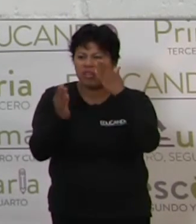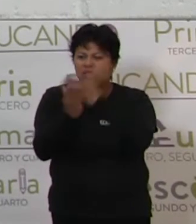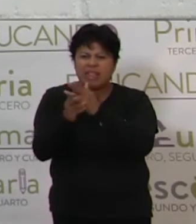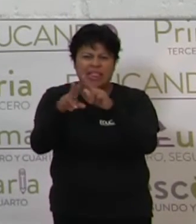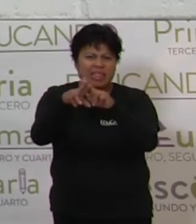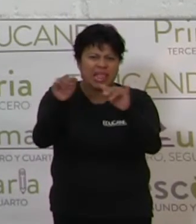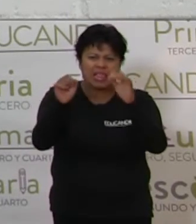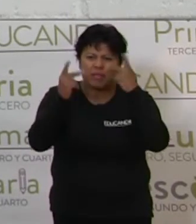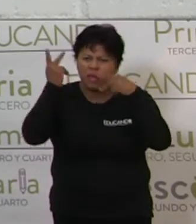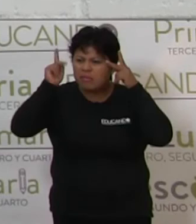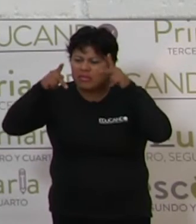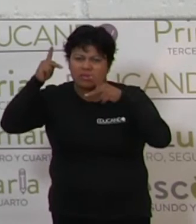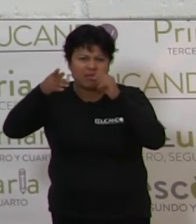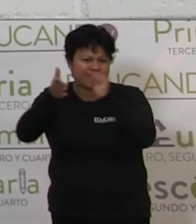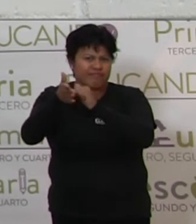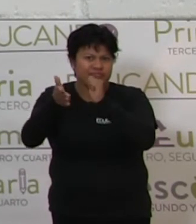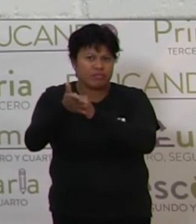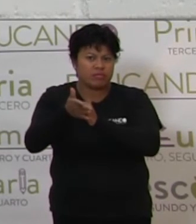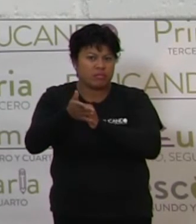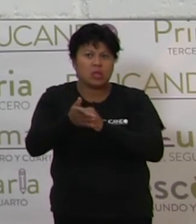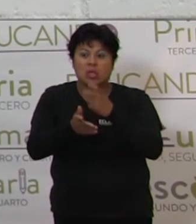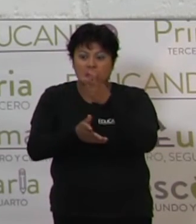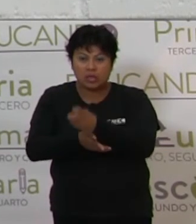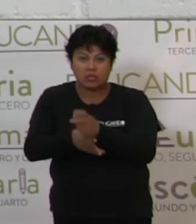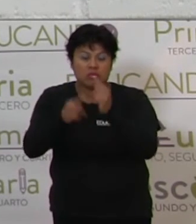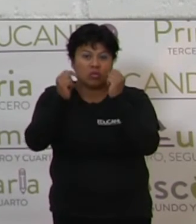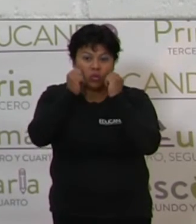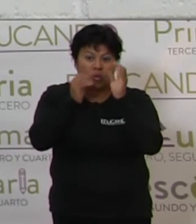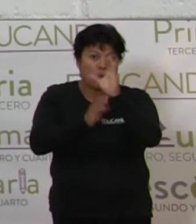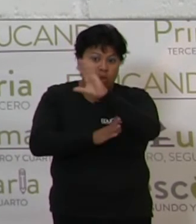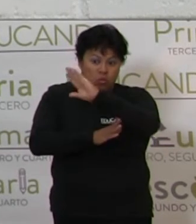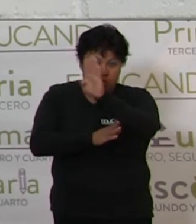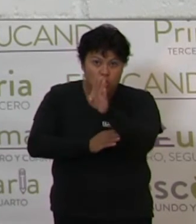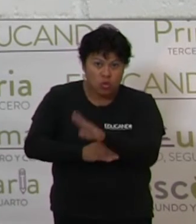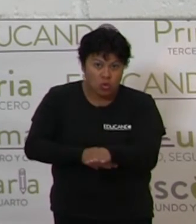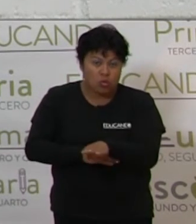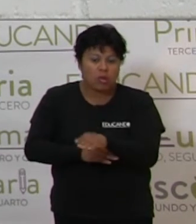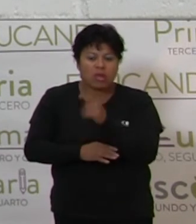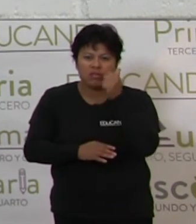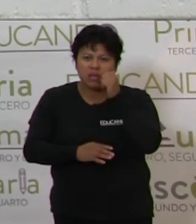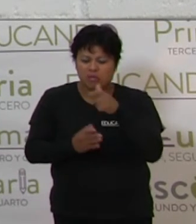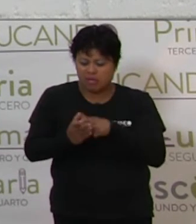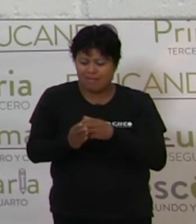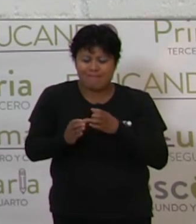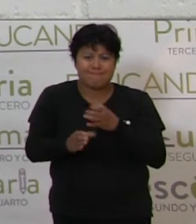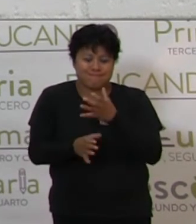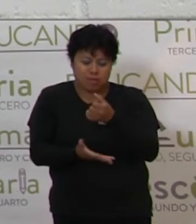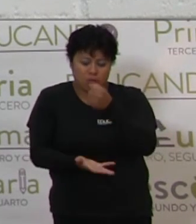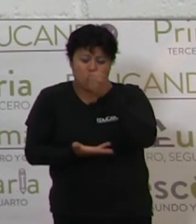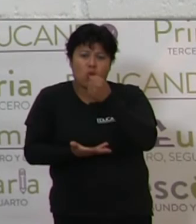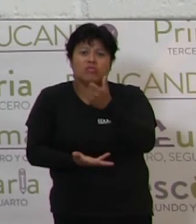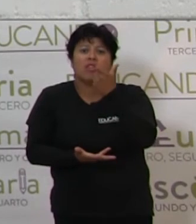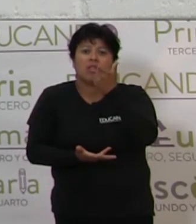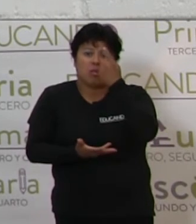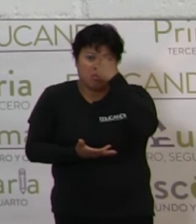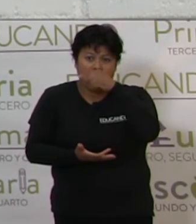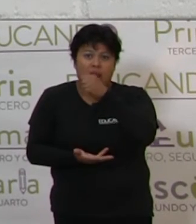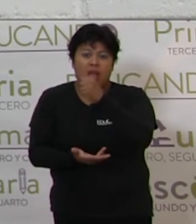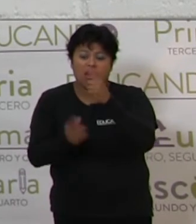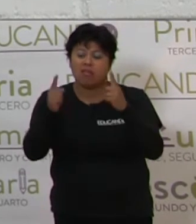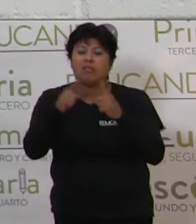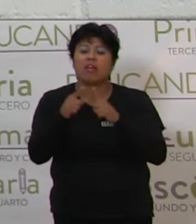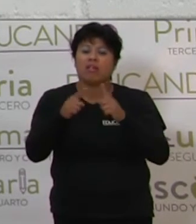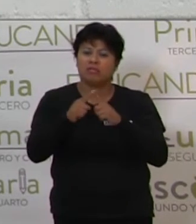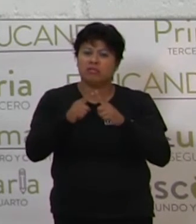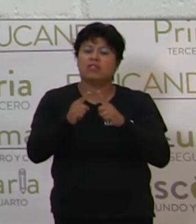a su casa. A pesar de todo, cuando murió, dejó una buena bolsa de dinero a la